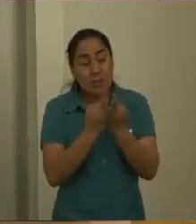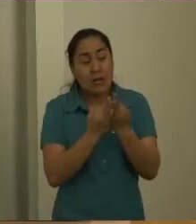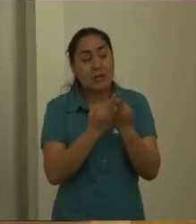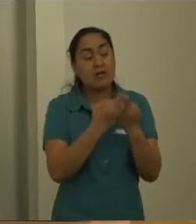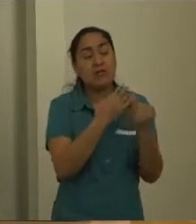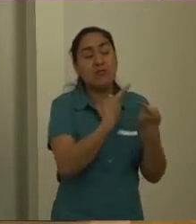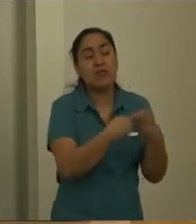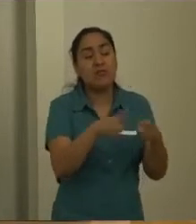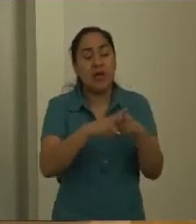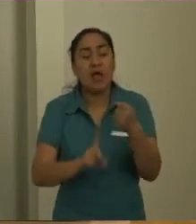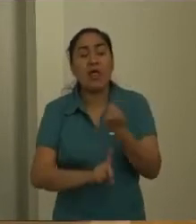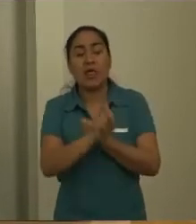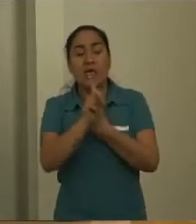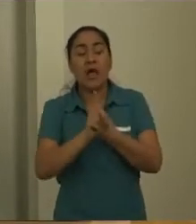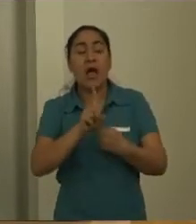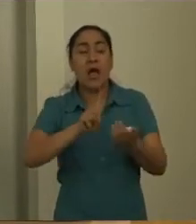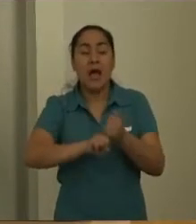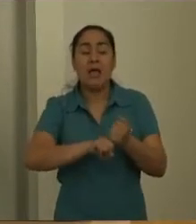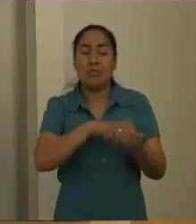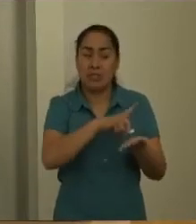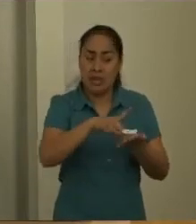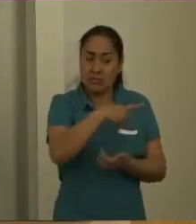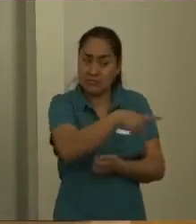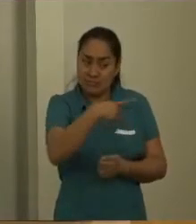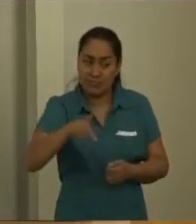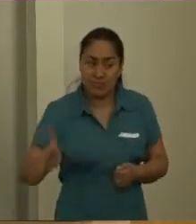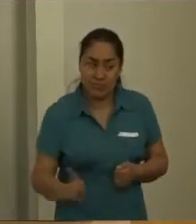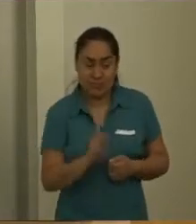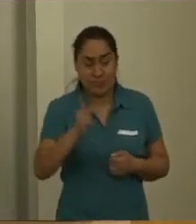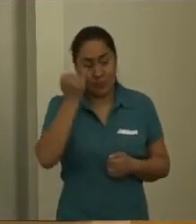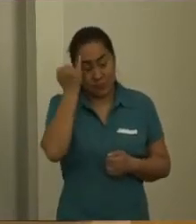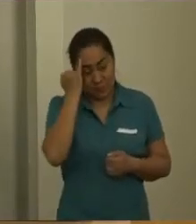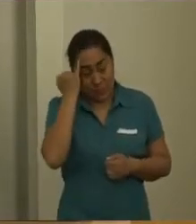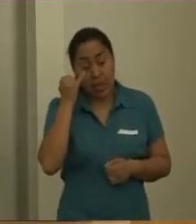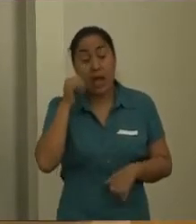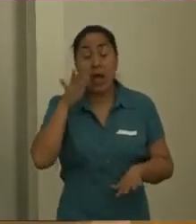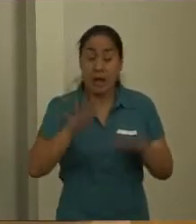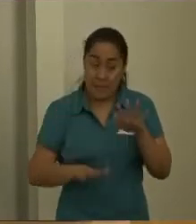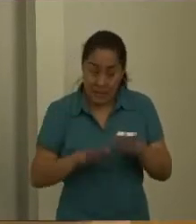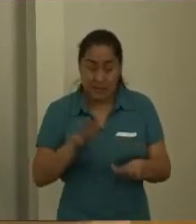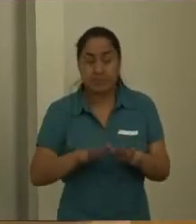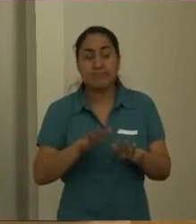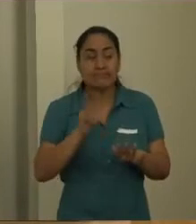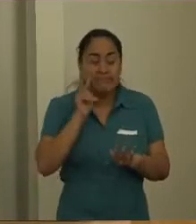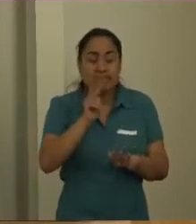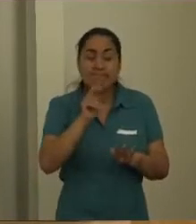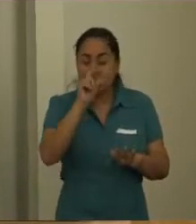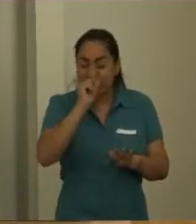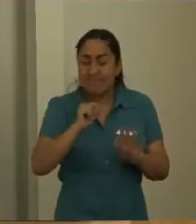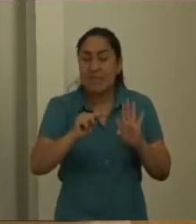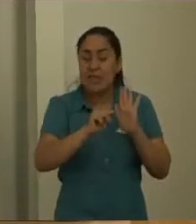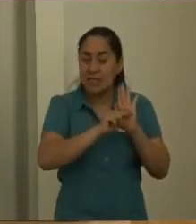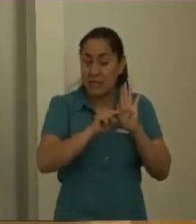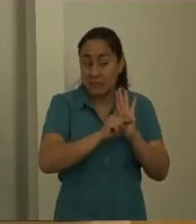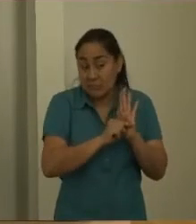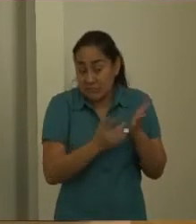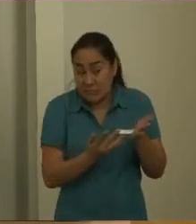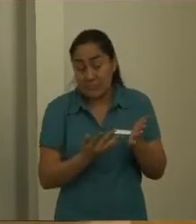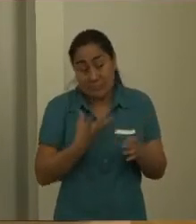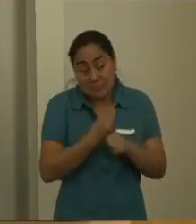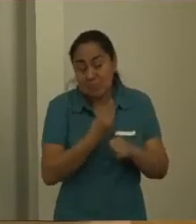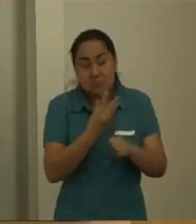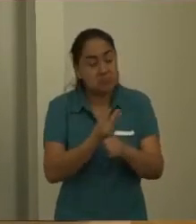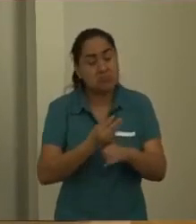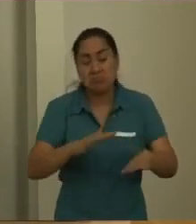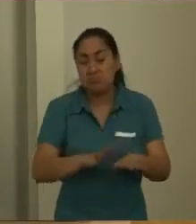los derechos de los pueblos indígenas muchas veces de manera negativa el resultado que no ha cambiado al